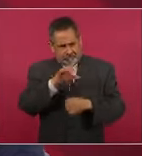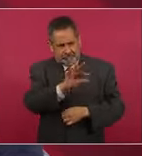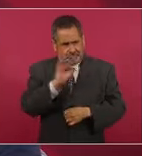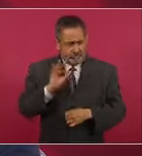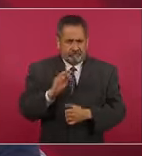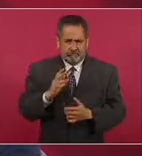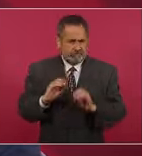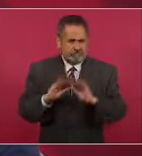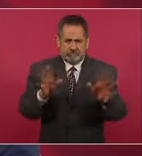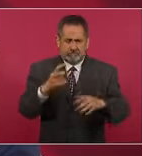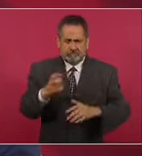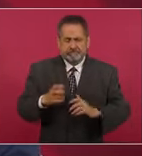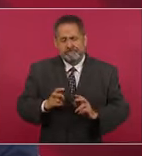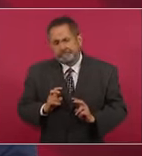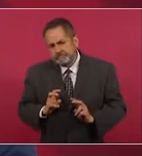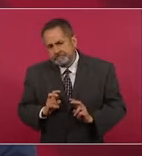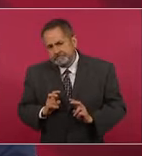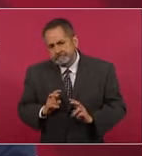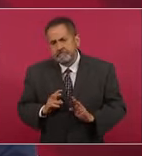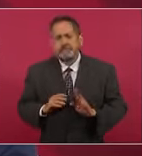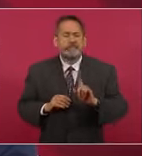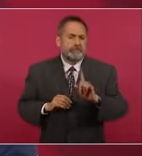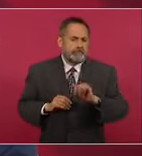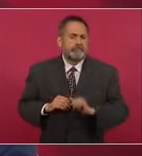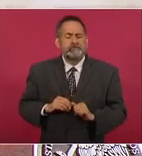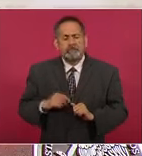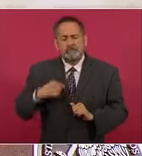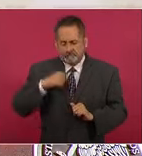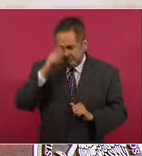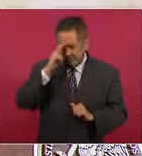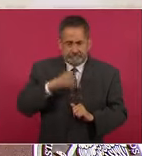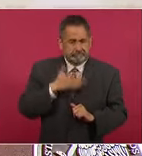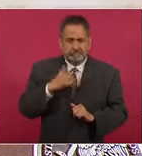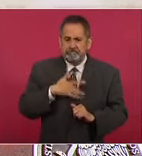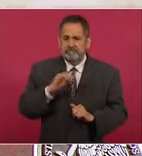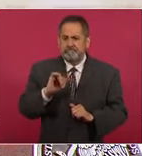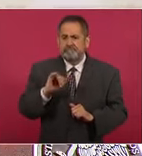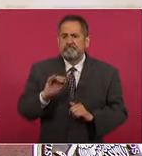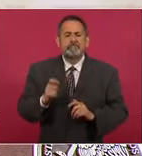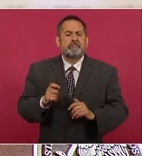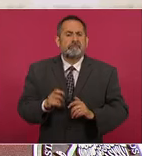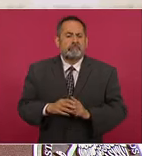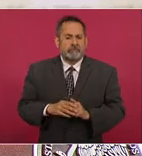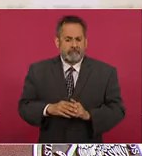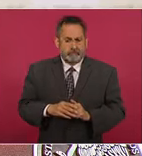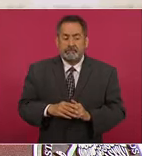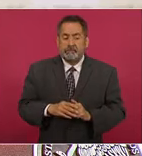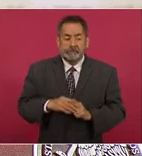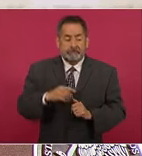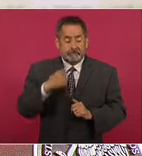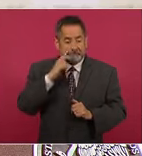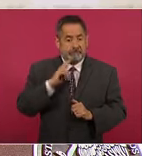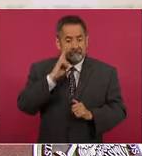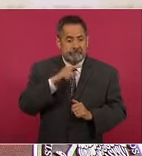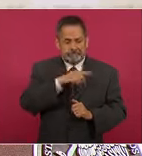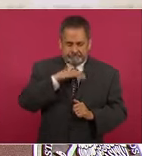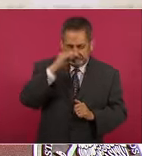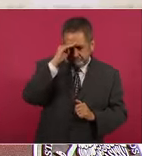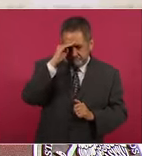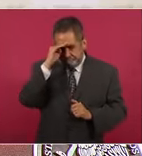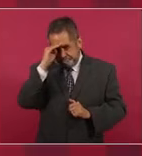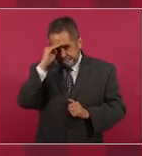Así de claro. Entonces, yo siento que lo van a pensar